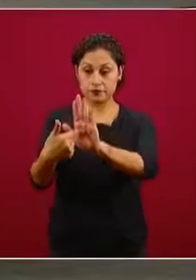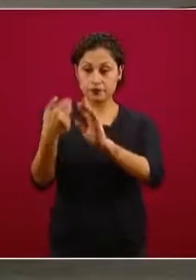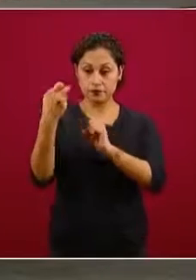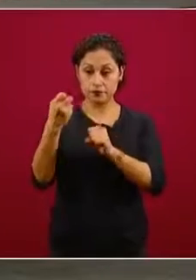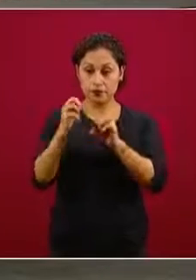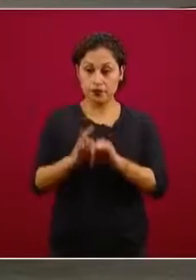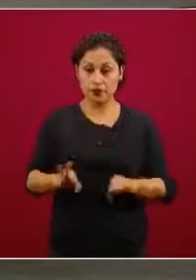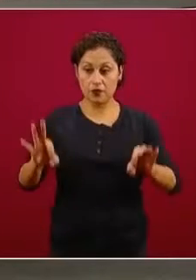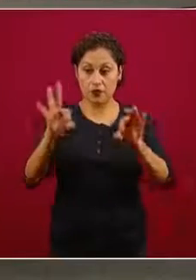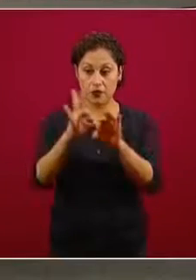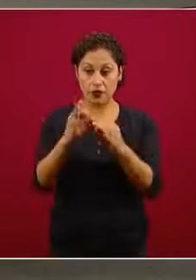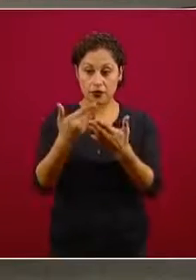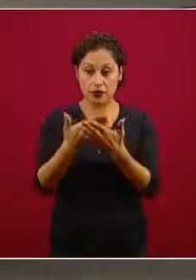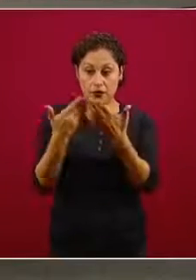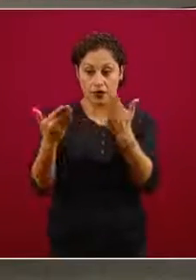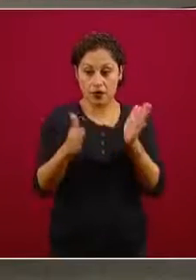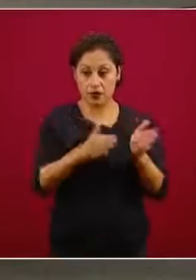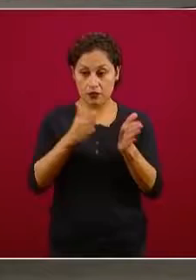fase 3.